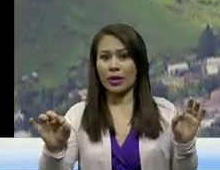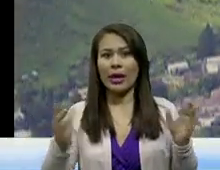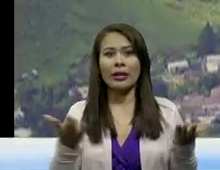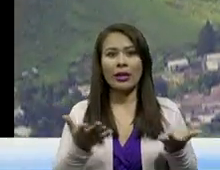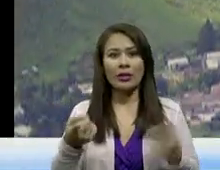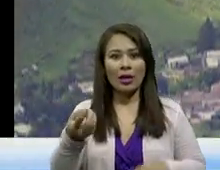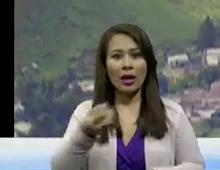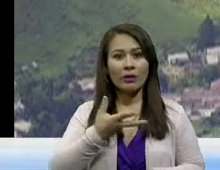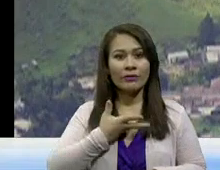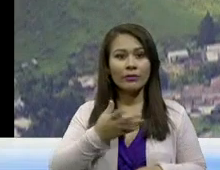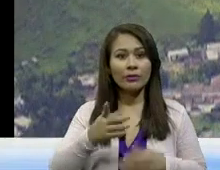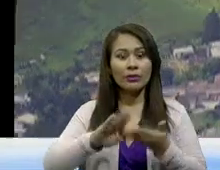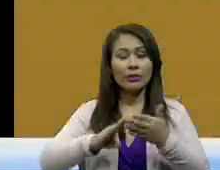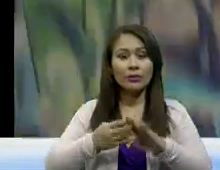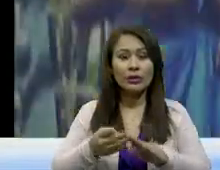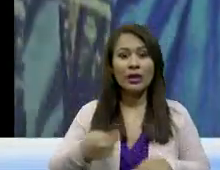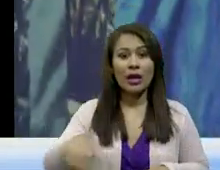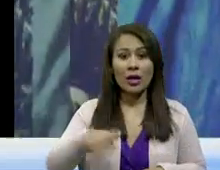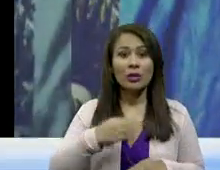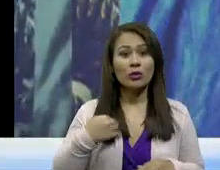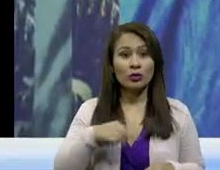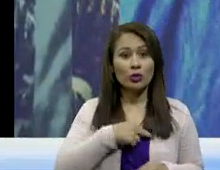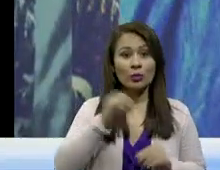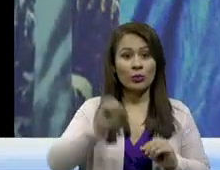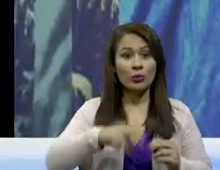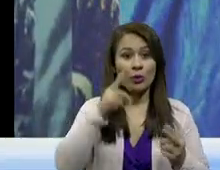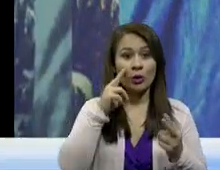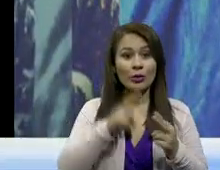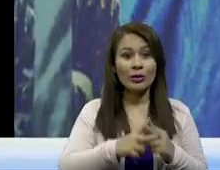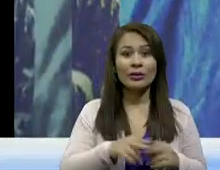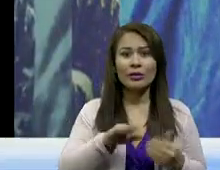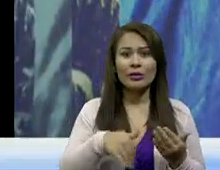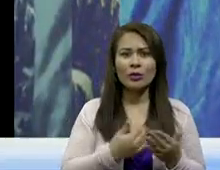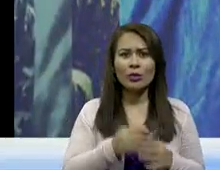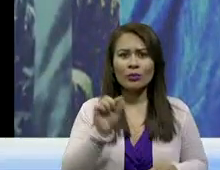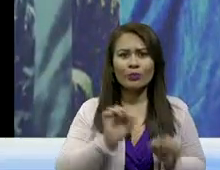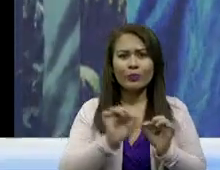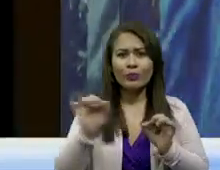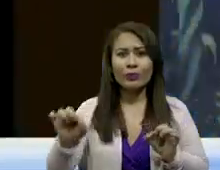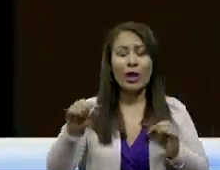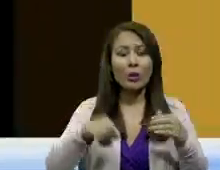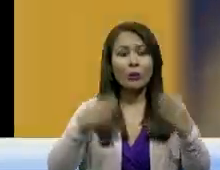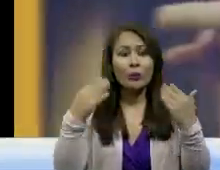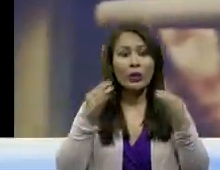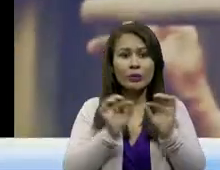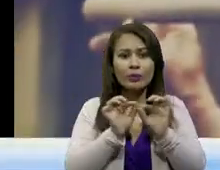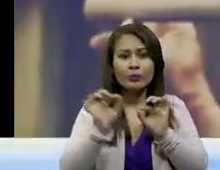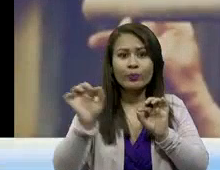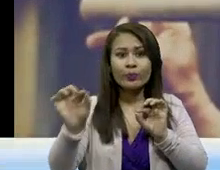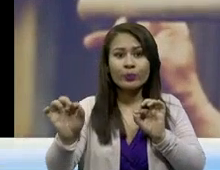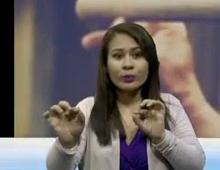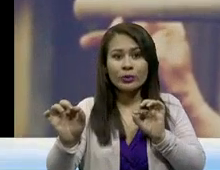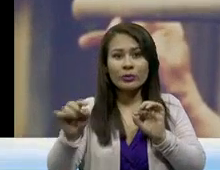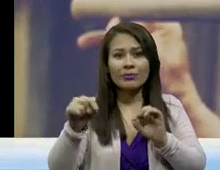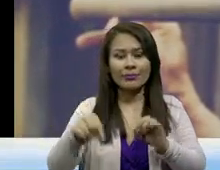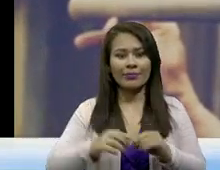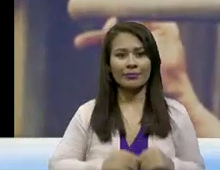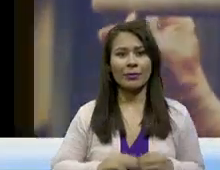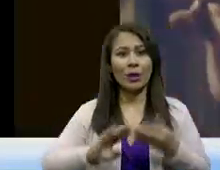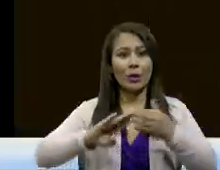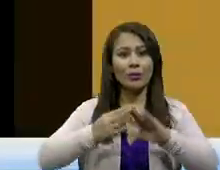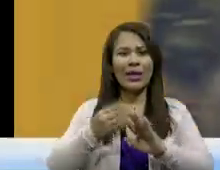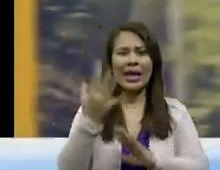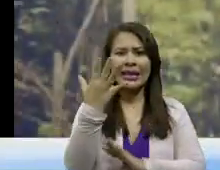Naranjal, provincia del Guayas, podemos encontrar un rincón del oriente ecuatoriano, parte de la nación Shuar. El lugar